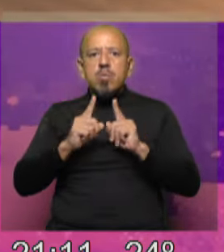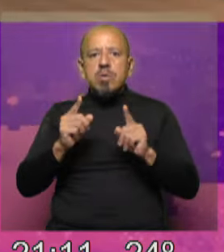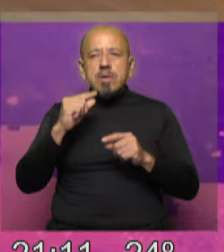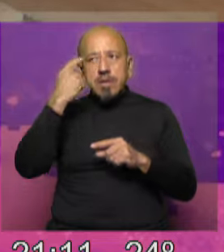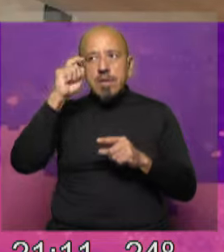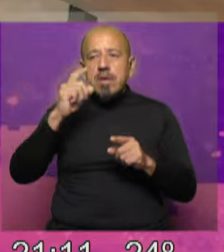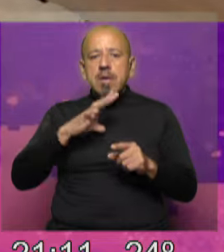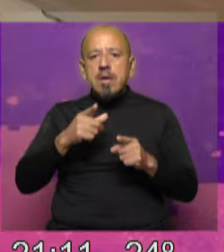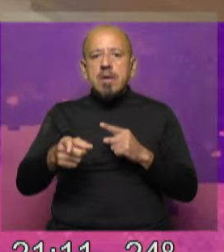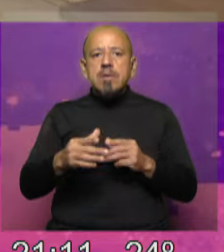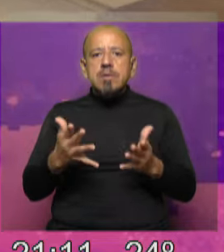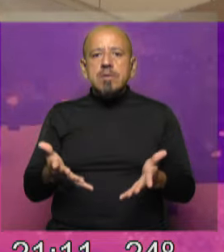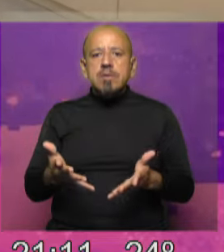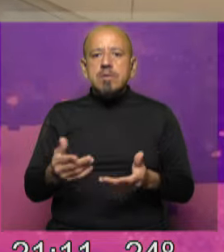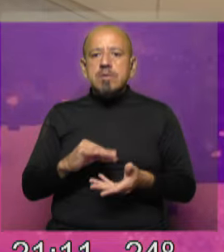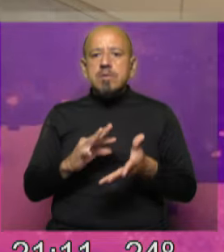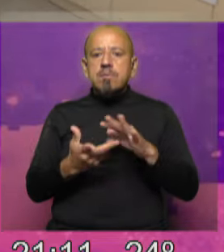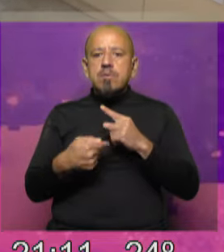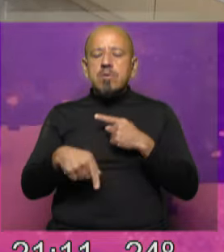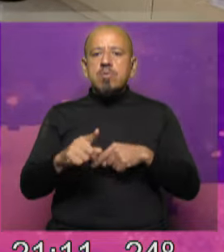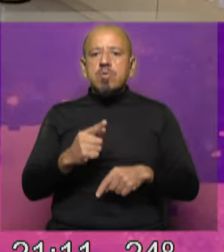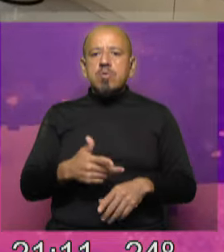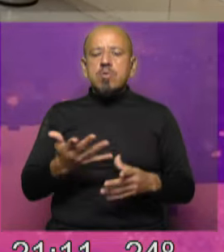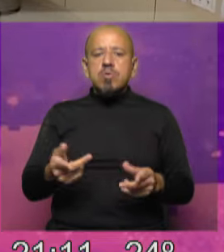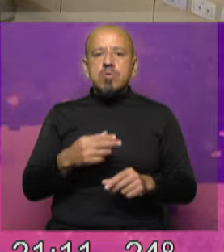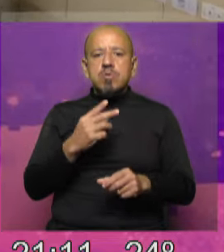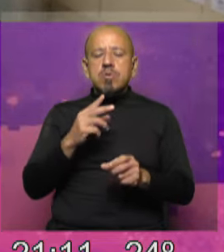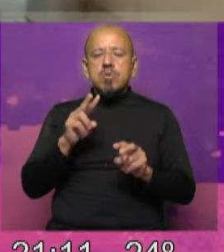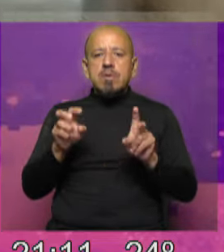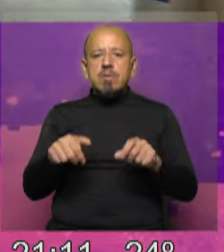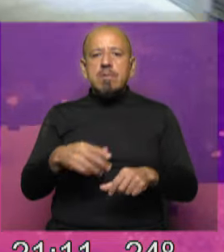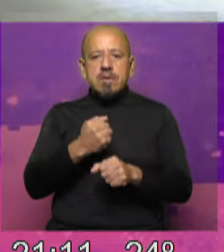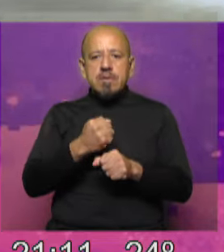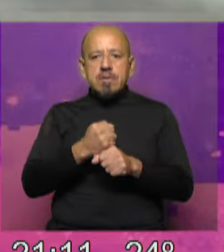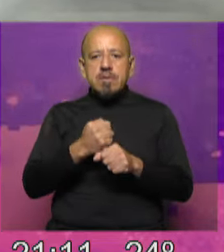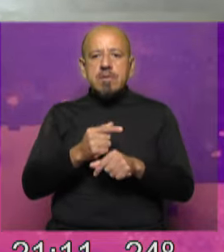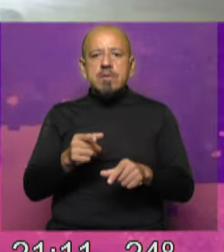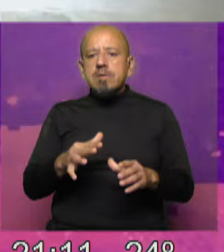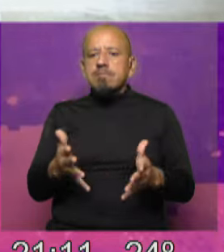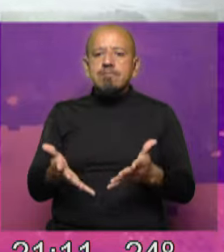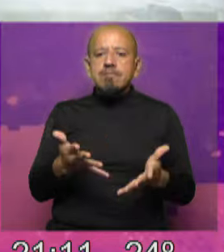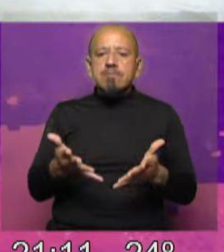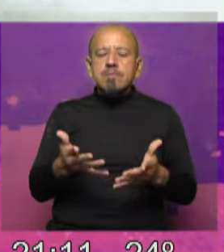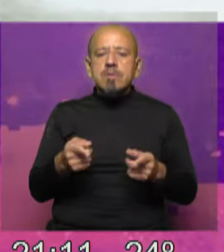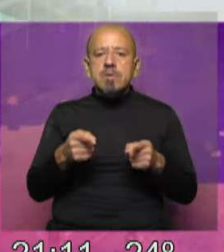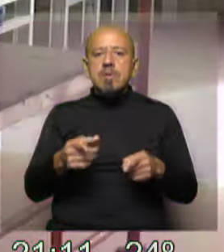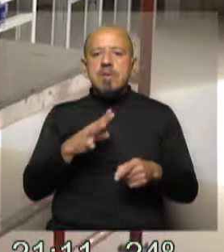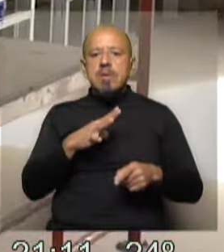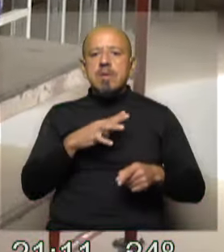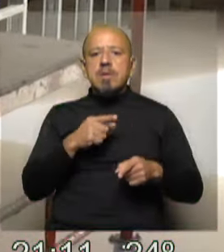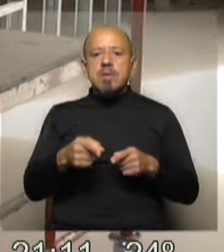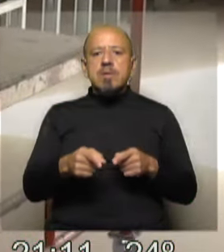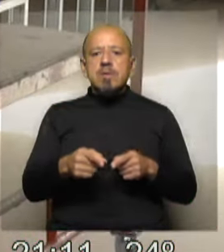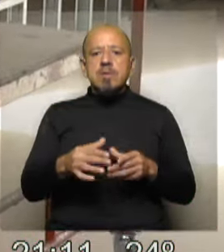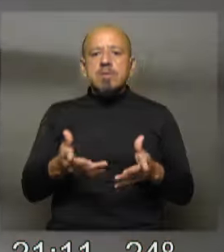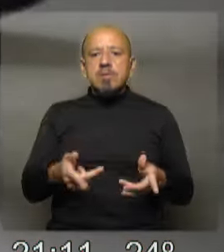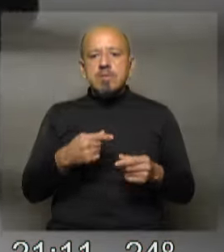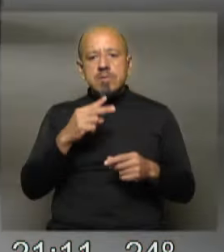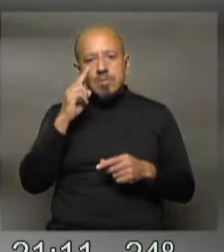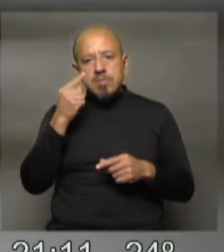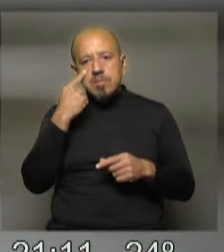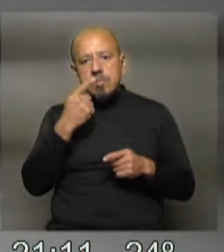mundo. Hay espacios así, bueno, estilo co-work, ¿no? Estos llamados así. Pero, bueno, ¿qué no podía faltar en estos salones? Vemos que